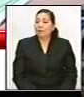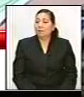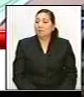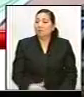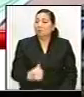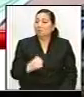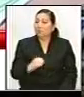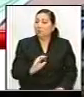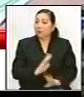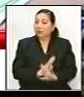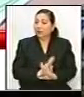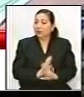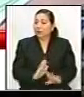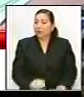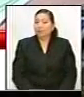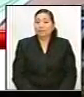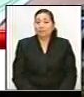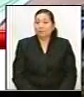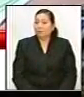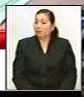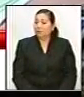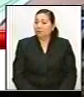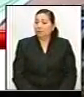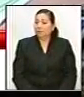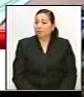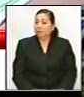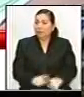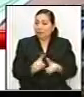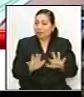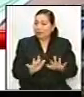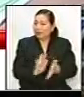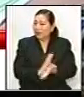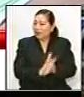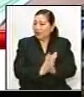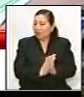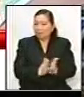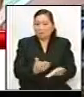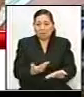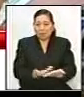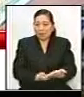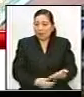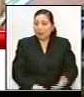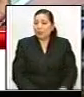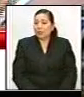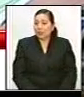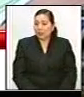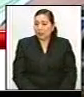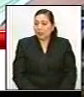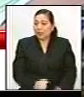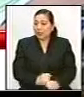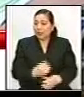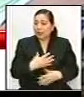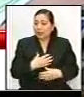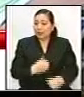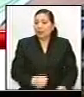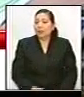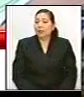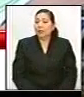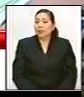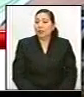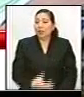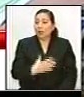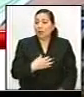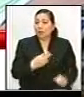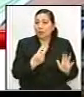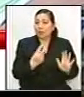municipalidad sin ninguna computadora, no había ni papel. Y como yo soy cesante en salud, tengo